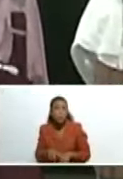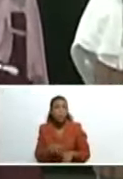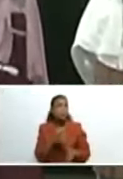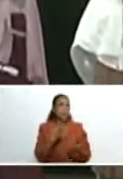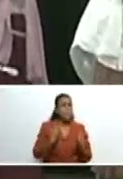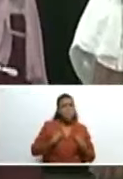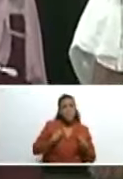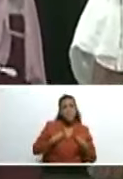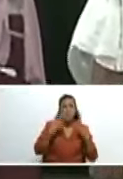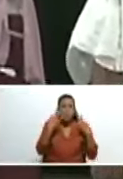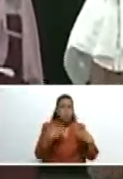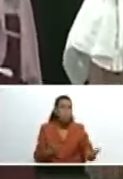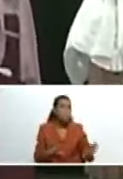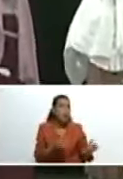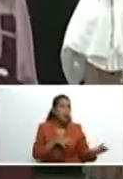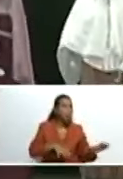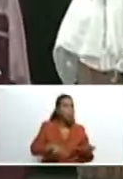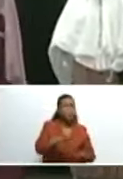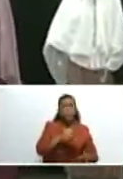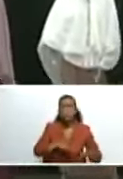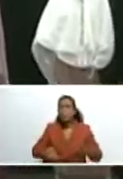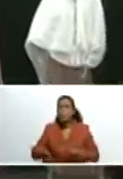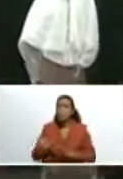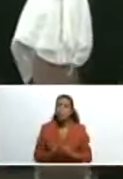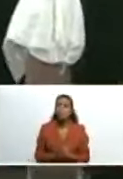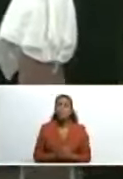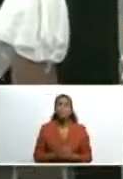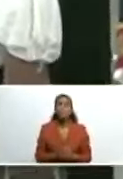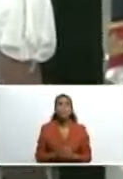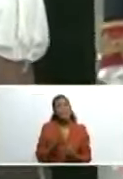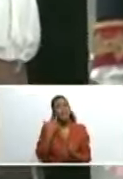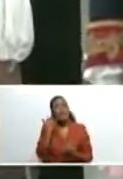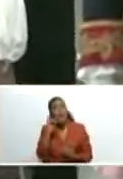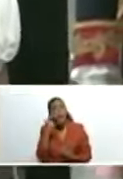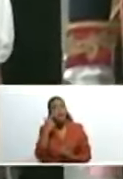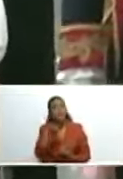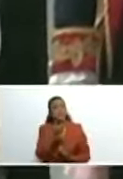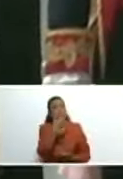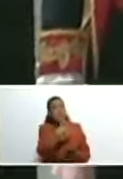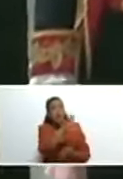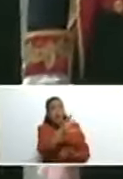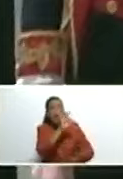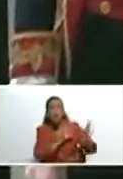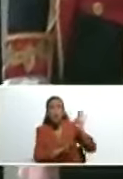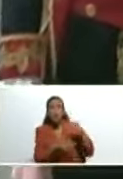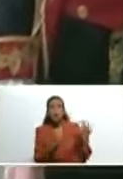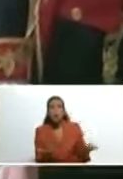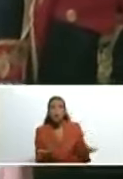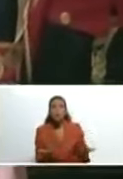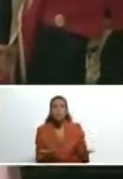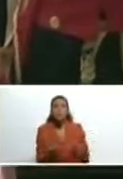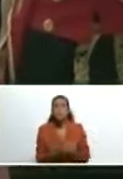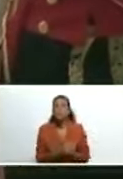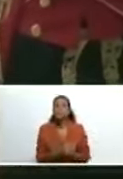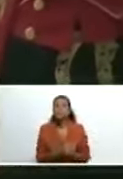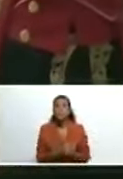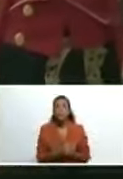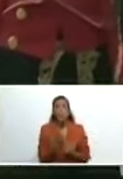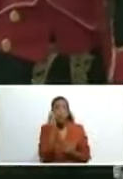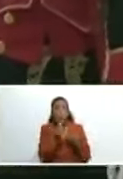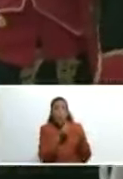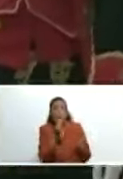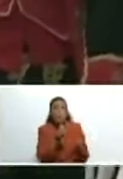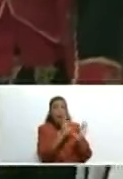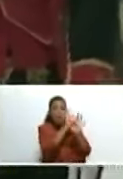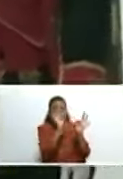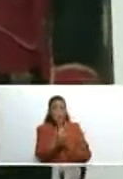esa sociedad que él transformó mediante la Revolución de Independencia. ¿Qué tenemos aquí? Aquí vamos a ver una procesión, comandante, de cómo estaba